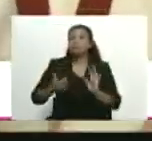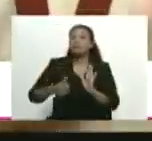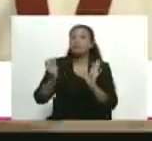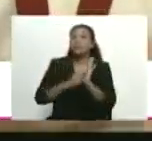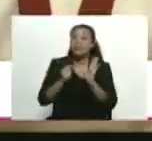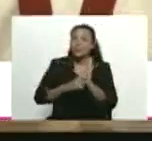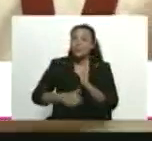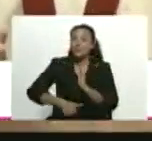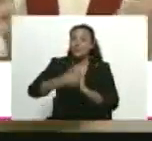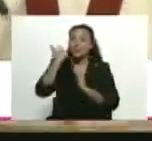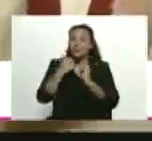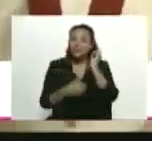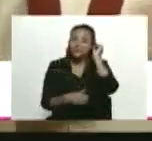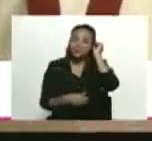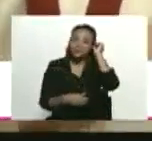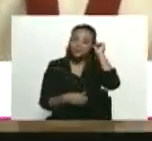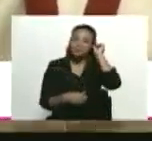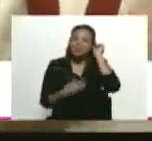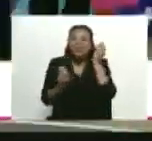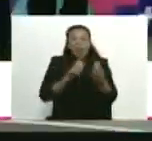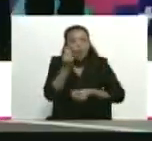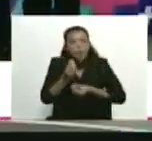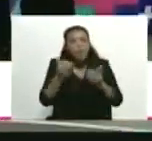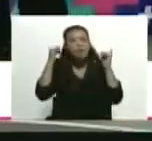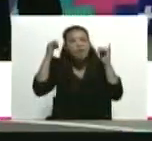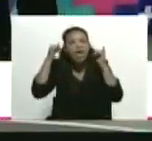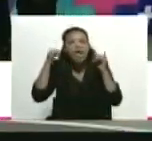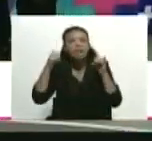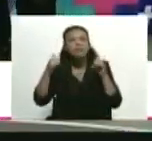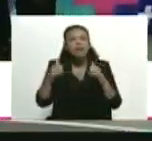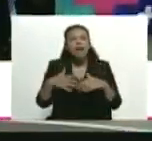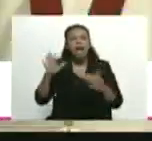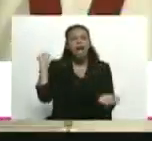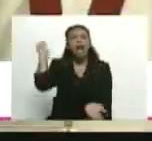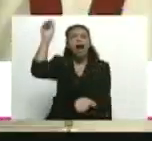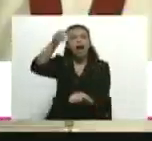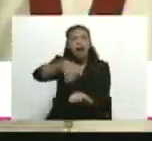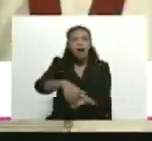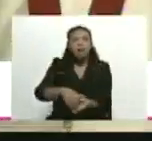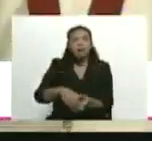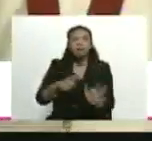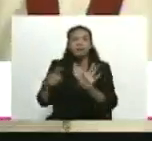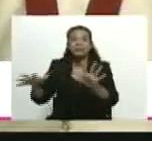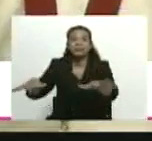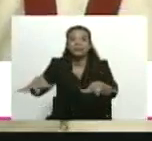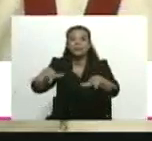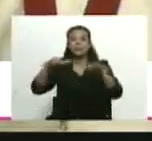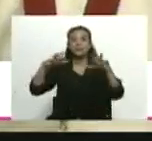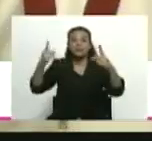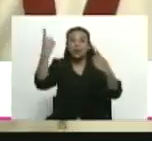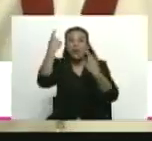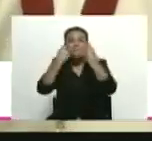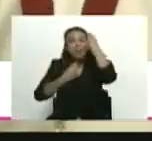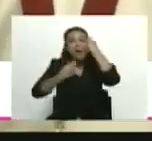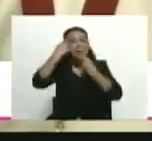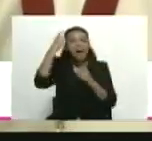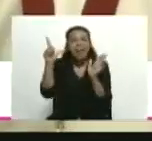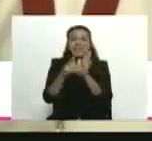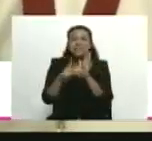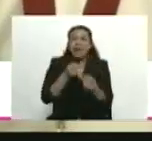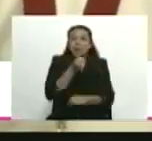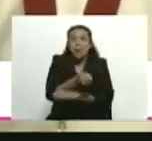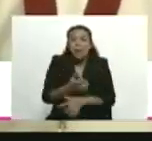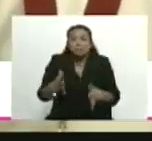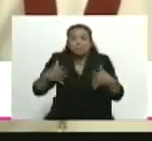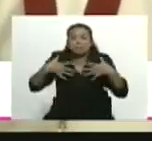Excelente. ¿Y cómo estuvo esa fiesta por allá en Aragua? Se notó la emoción en todo momento de todos los bachilleres.